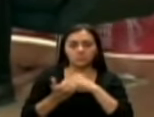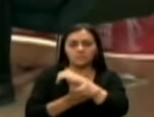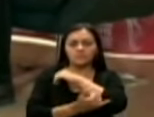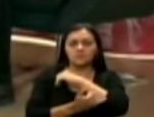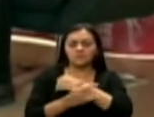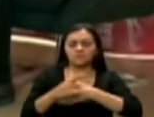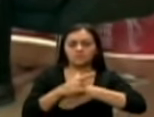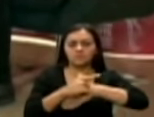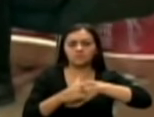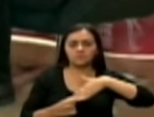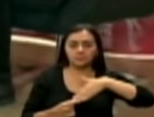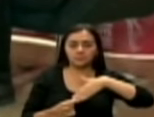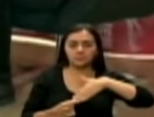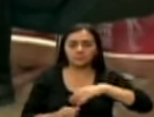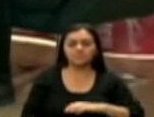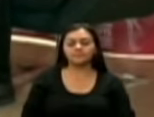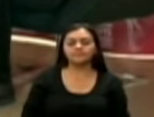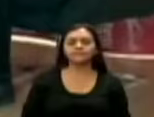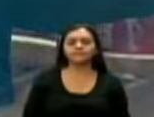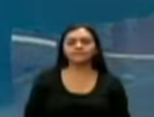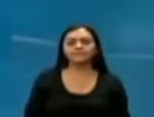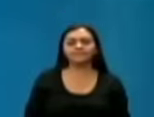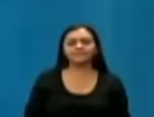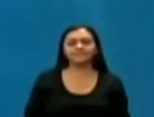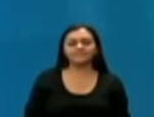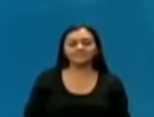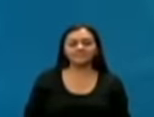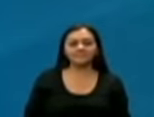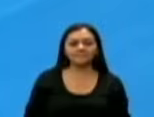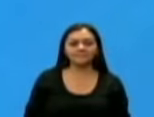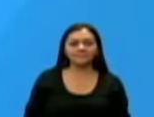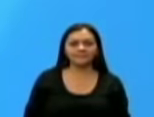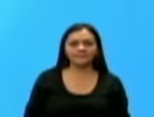países progresistas en América Latina. Adelante.